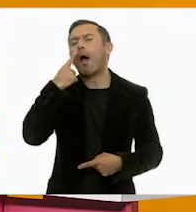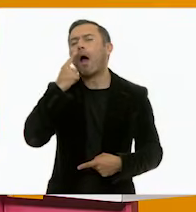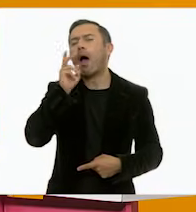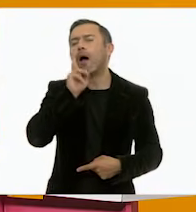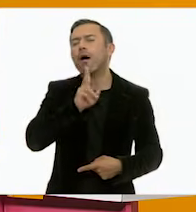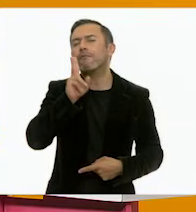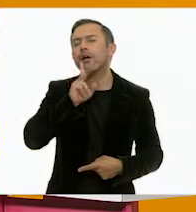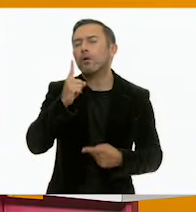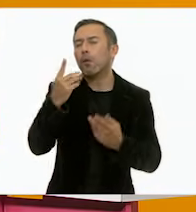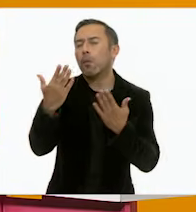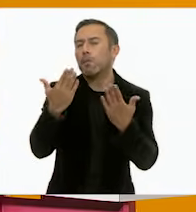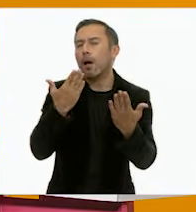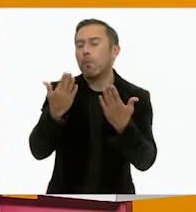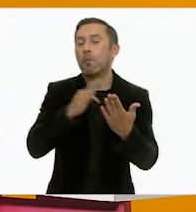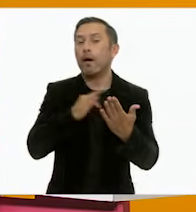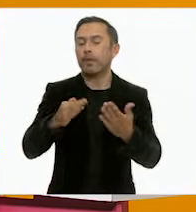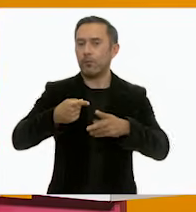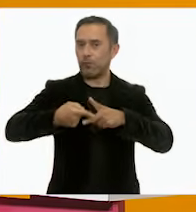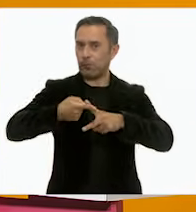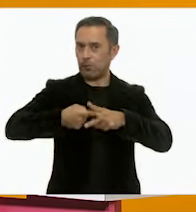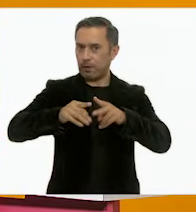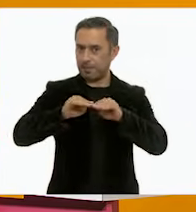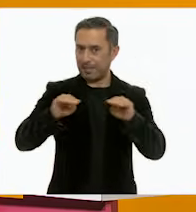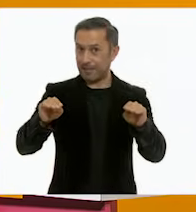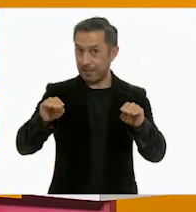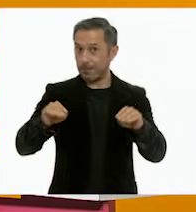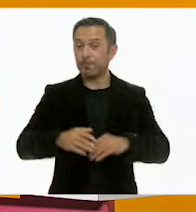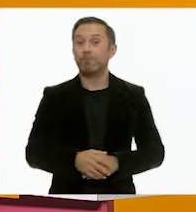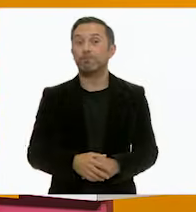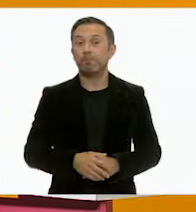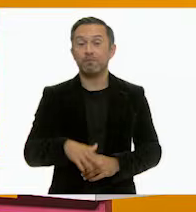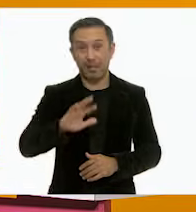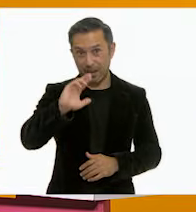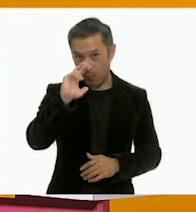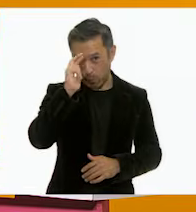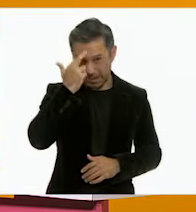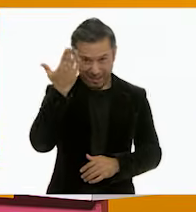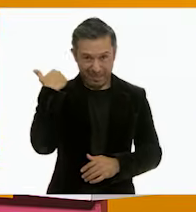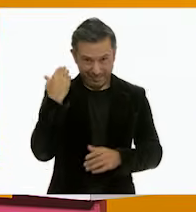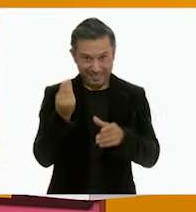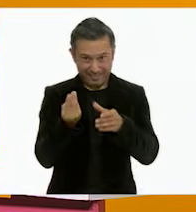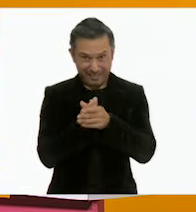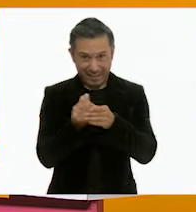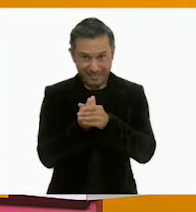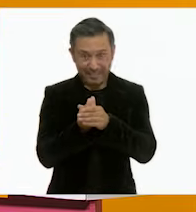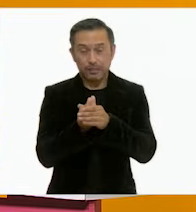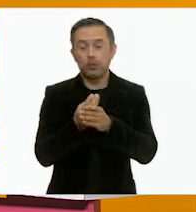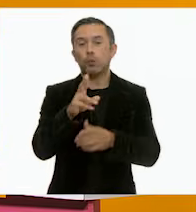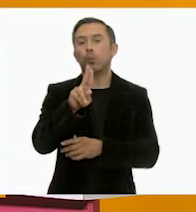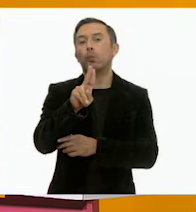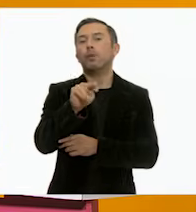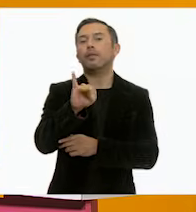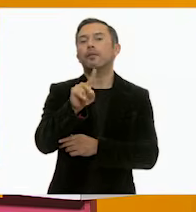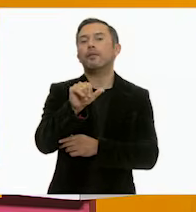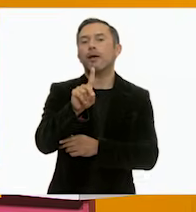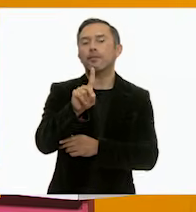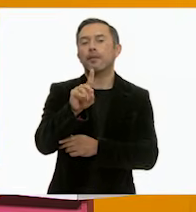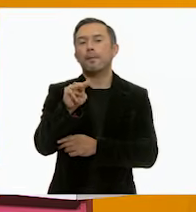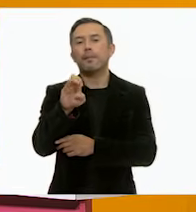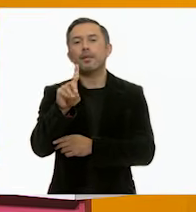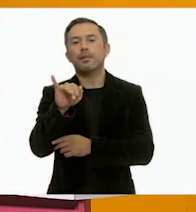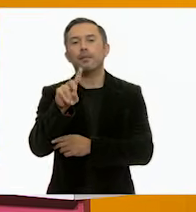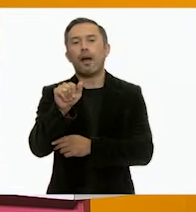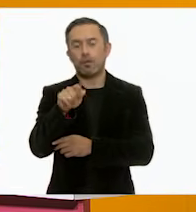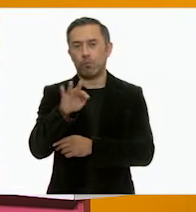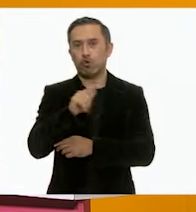una unidad de medida. Recuerden, en la clase anterior utilizamos unidades de medida no convencionales.